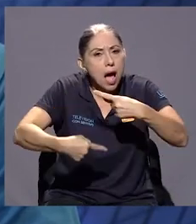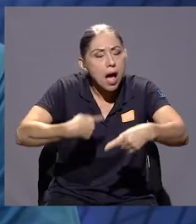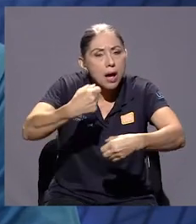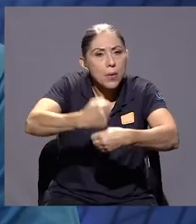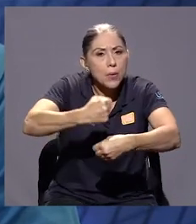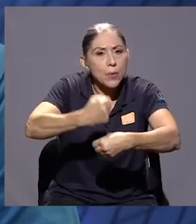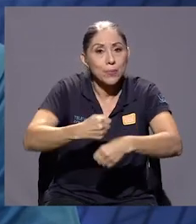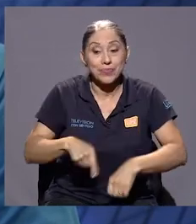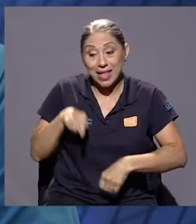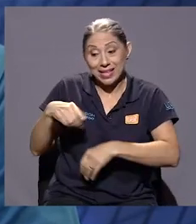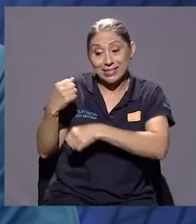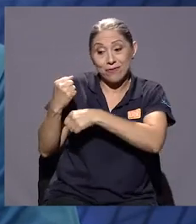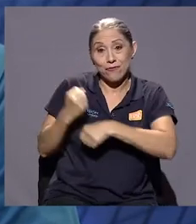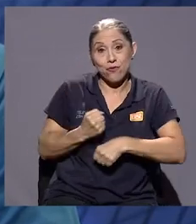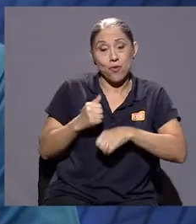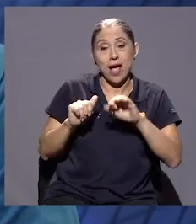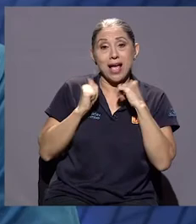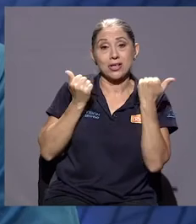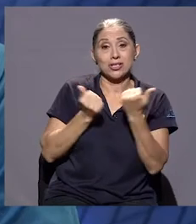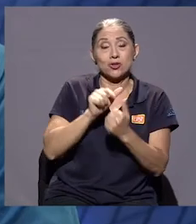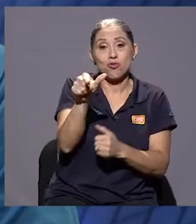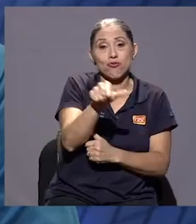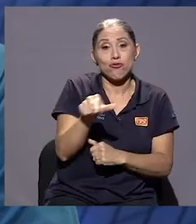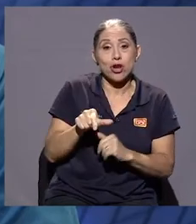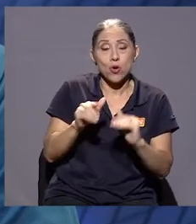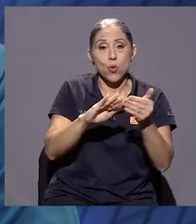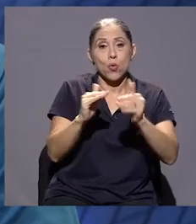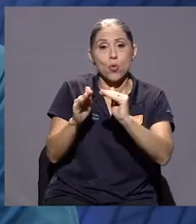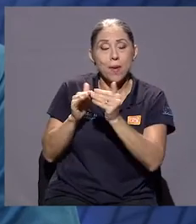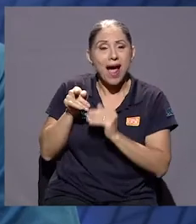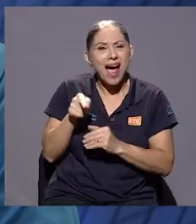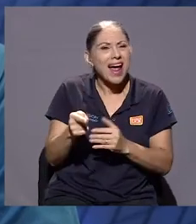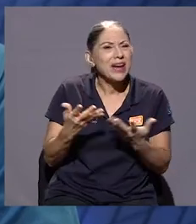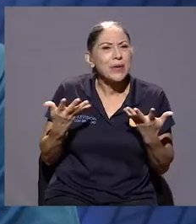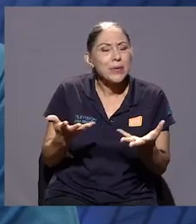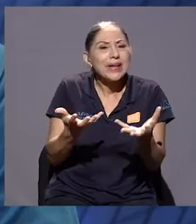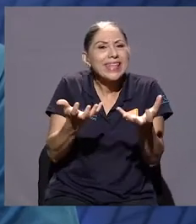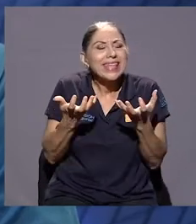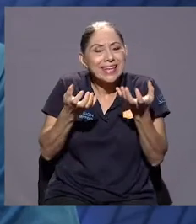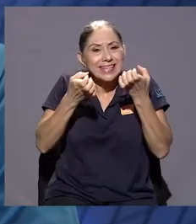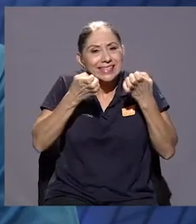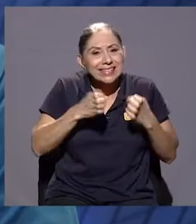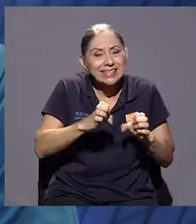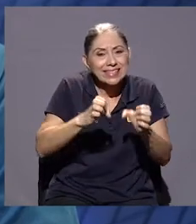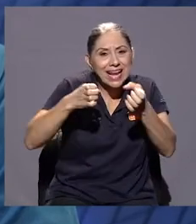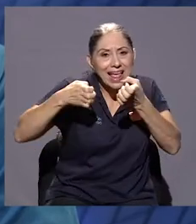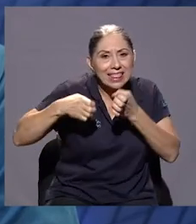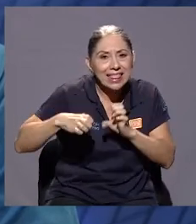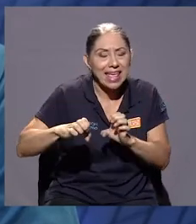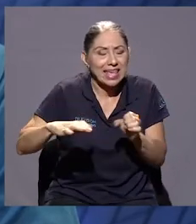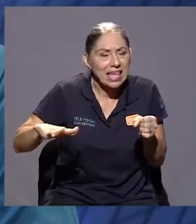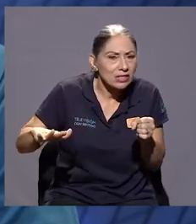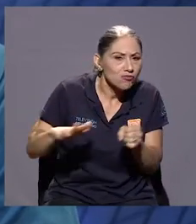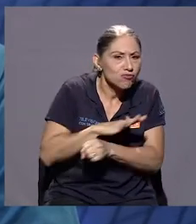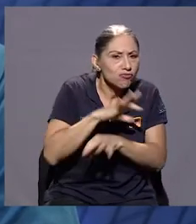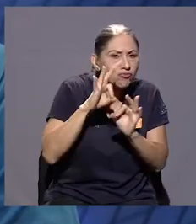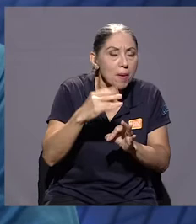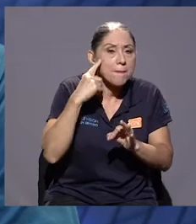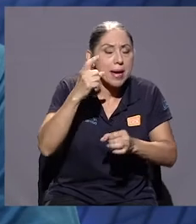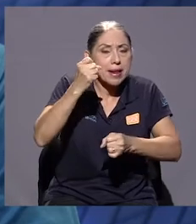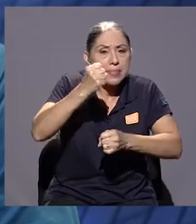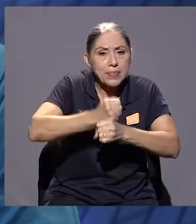dentro del río urbano si se nace siendo también mucho desde buscando estrategias integrales de intervención